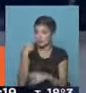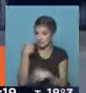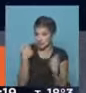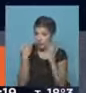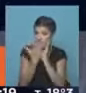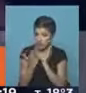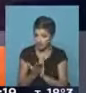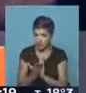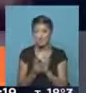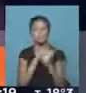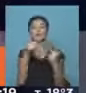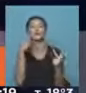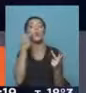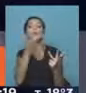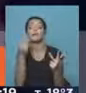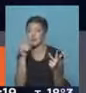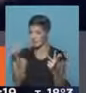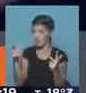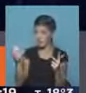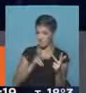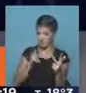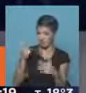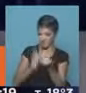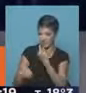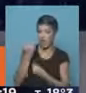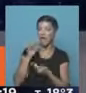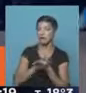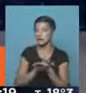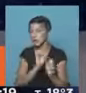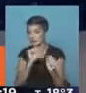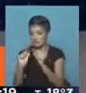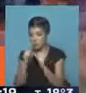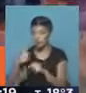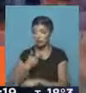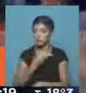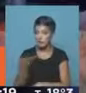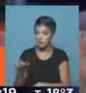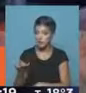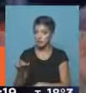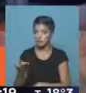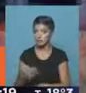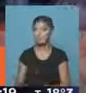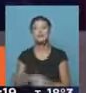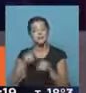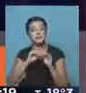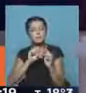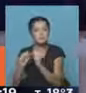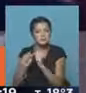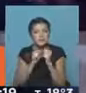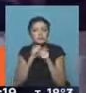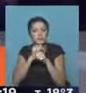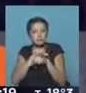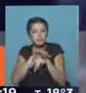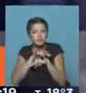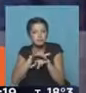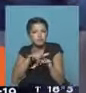Esto prueba que ese malestar que vos señalás con toda justicia se está extendiendo y se expresa,